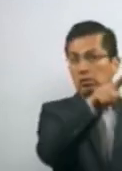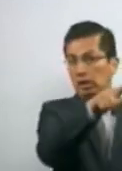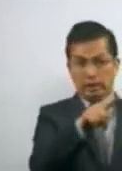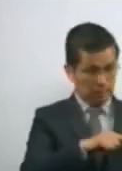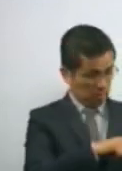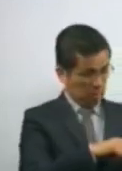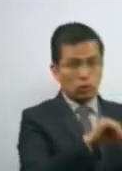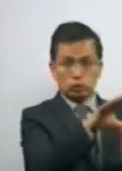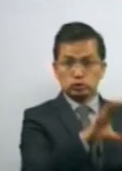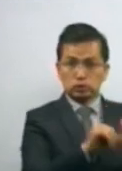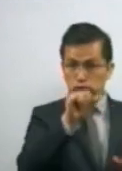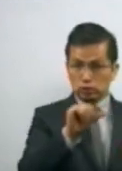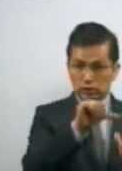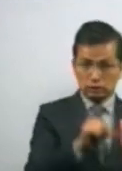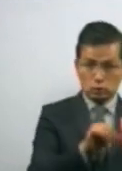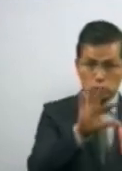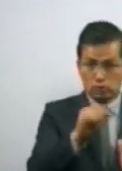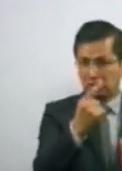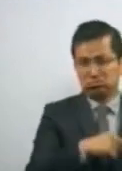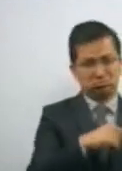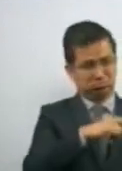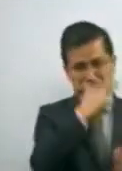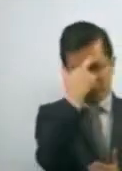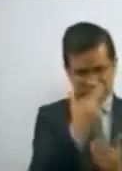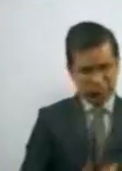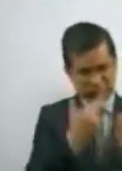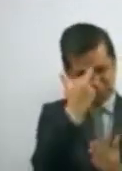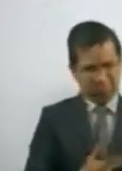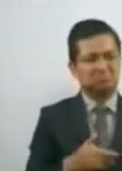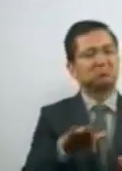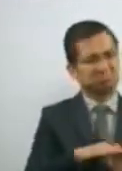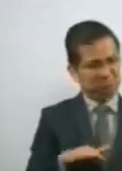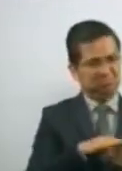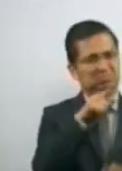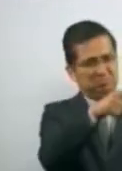constitucional. Es cuanto, presidenta. Muchas gracias, senador Rementería del Puerto.